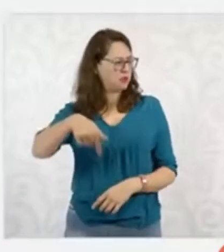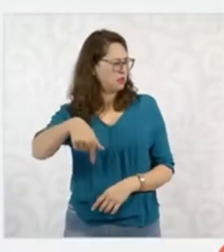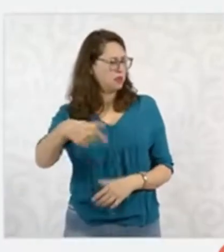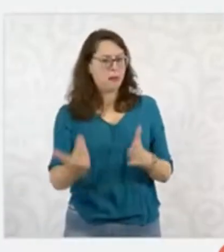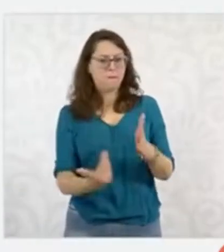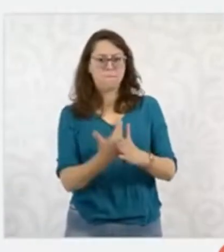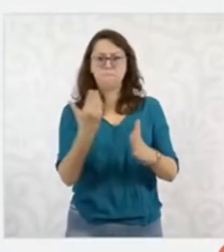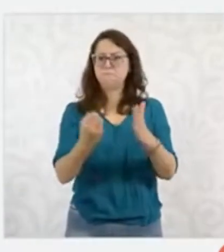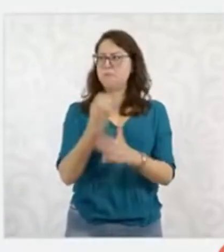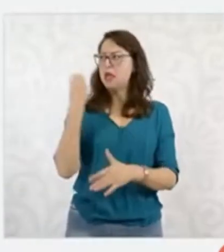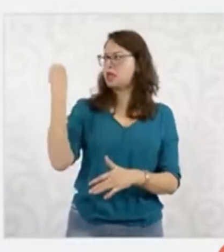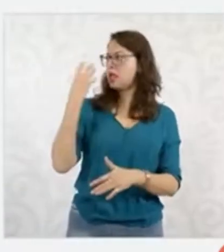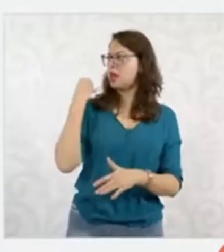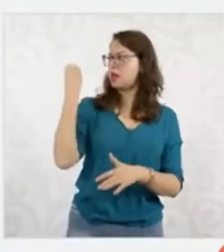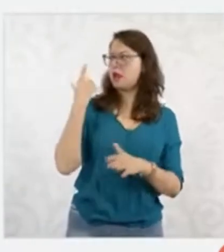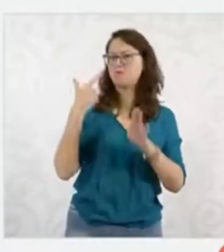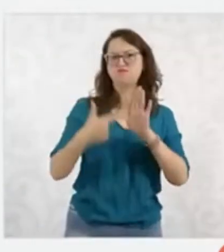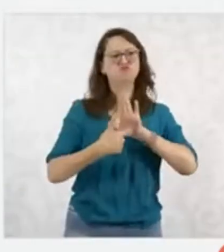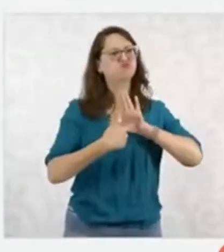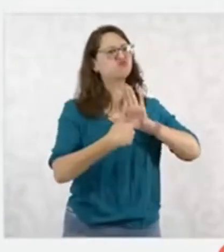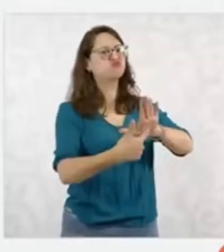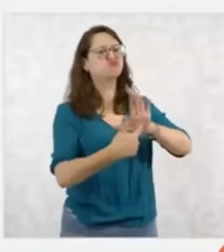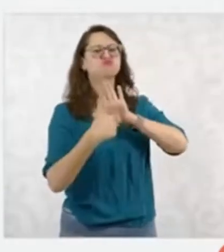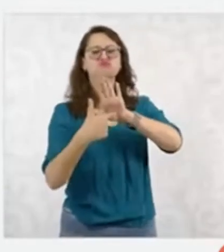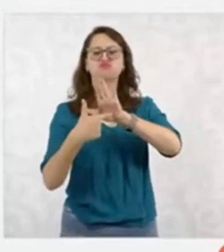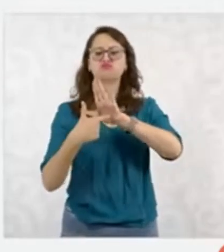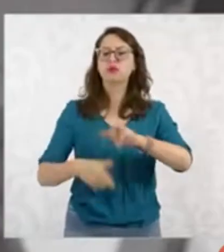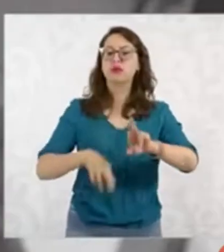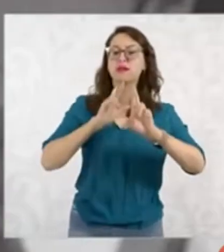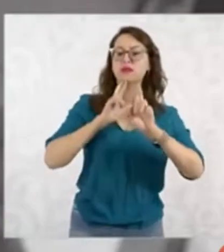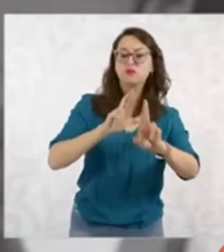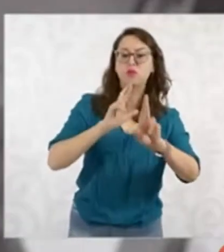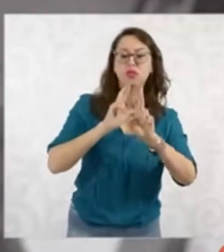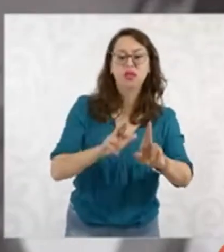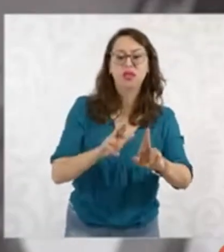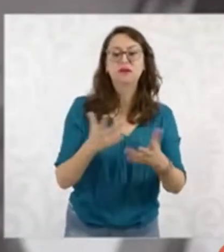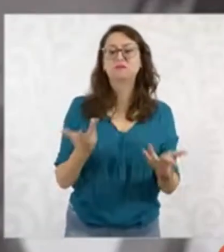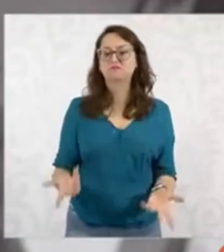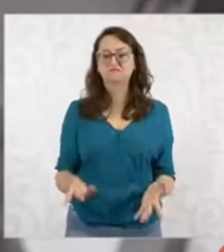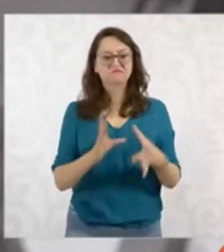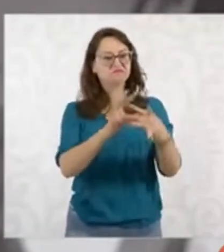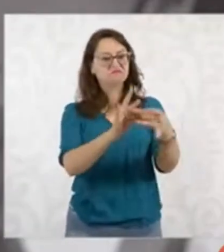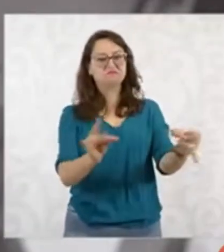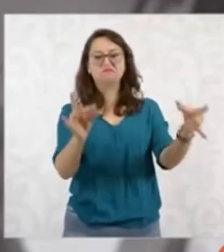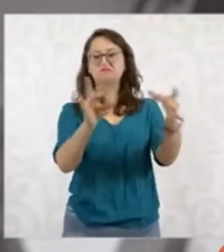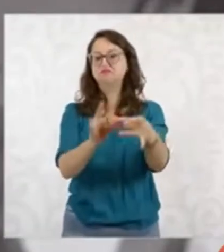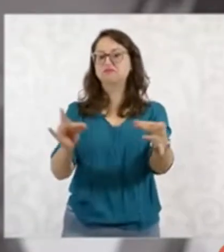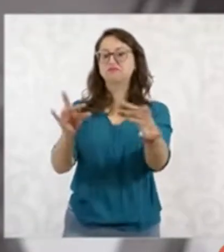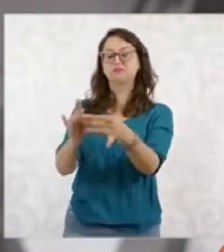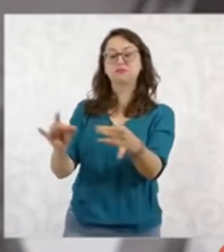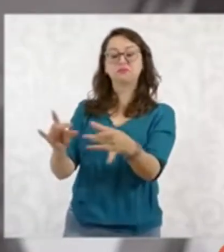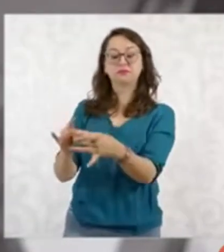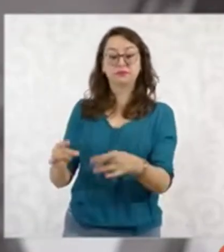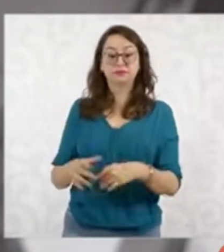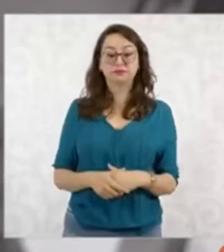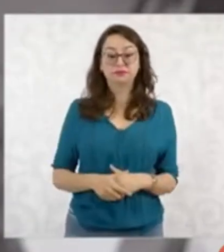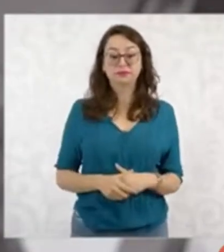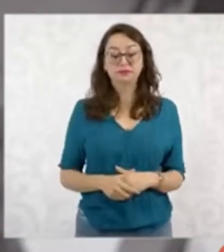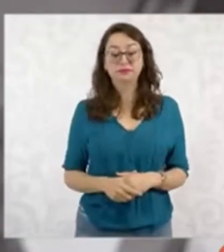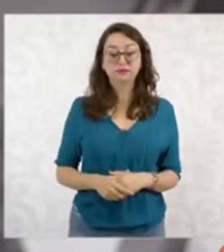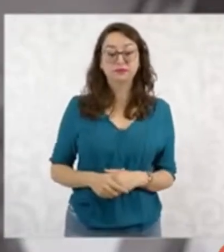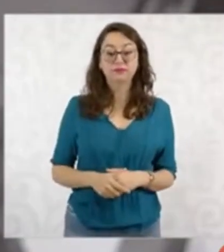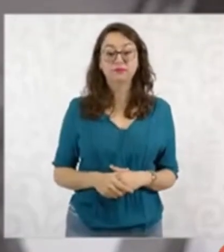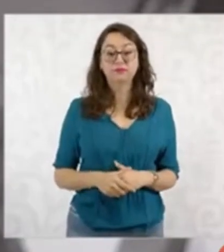para poder decir al pueblo de México qué está pasando. Hubo un periodo en el país que